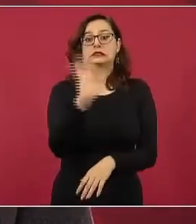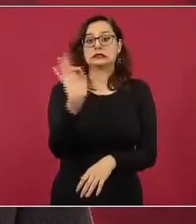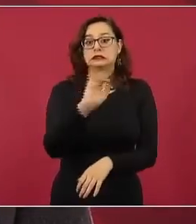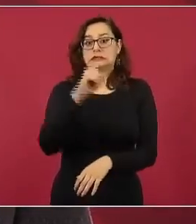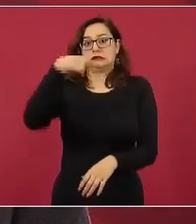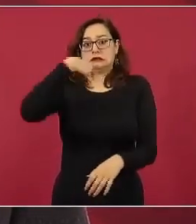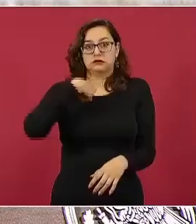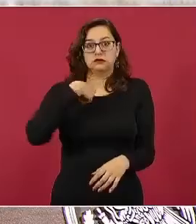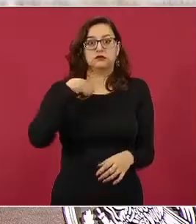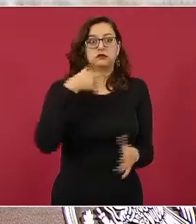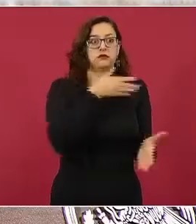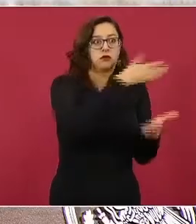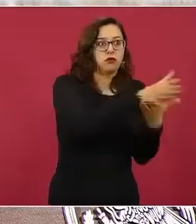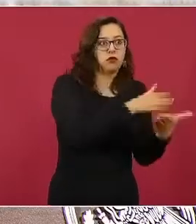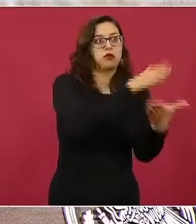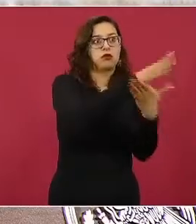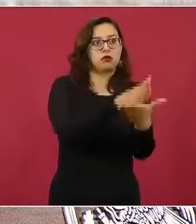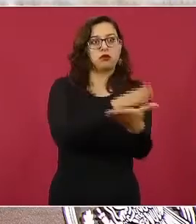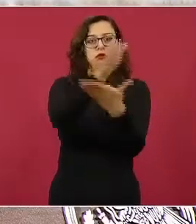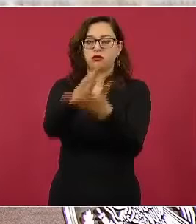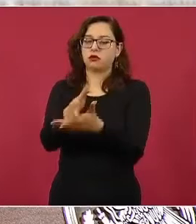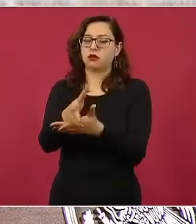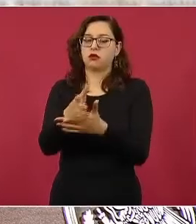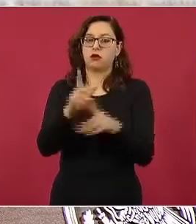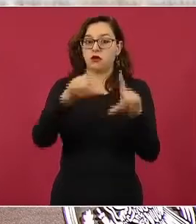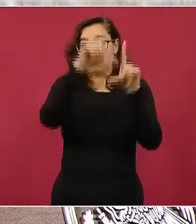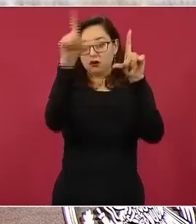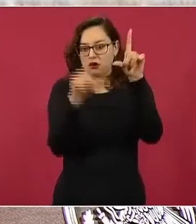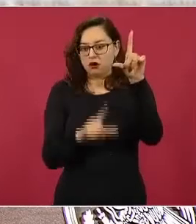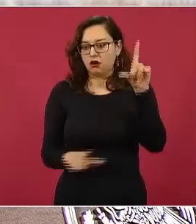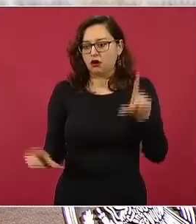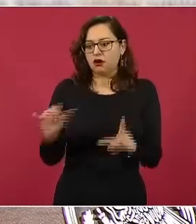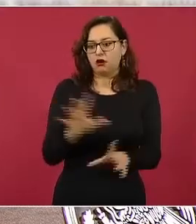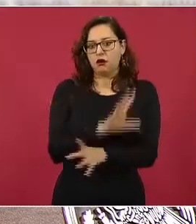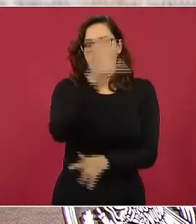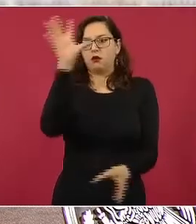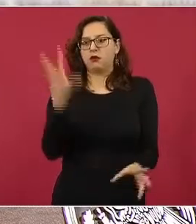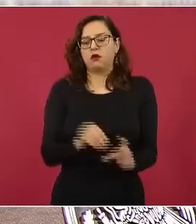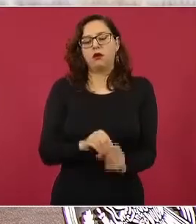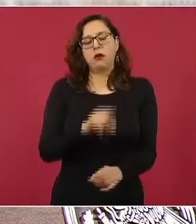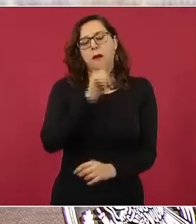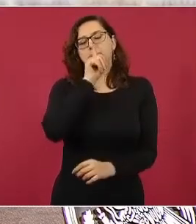sí van a ir secretarios, secretarias